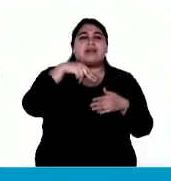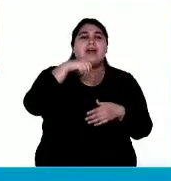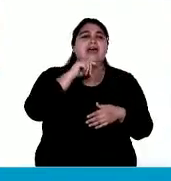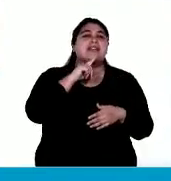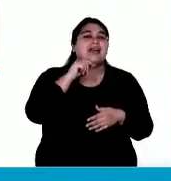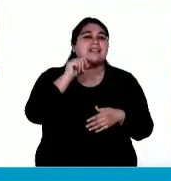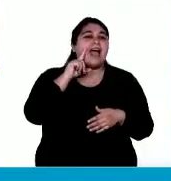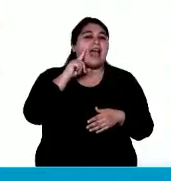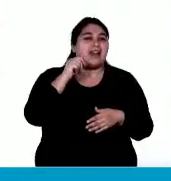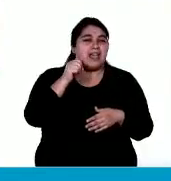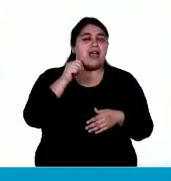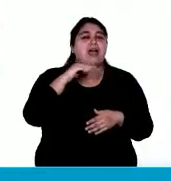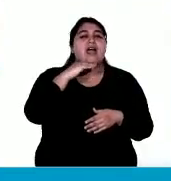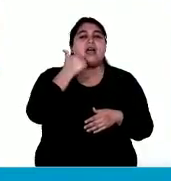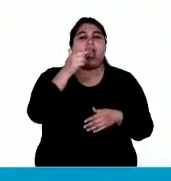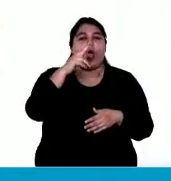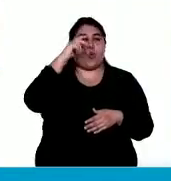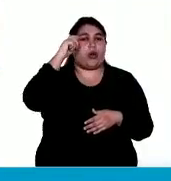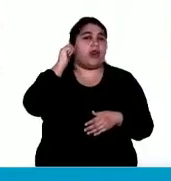Sánchez Jáuregui.